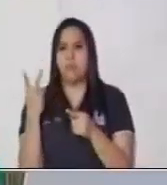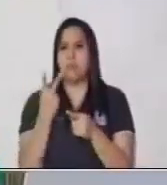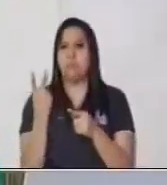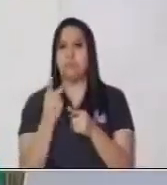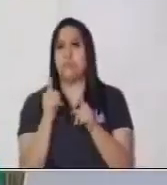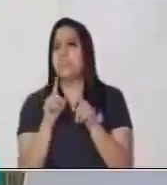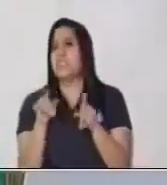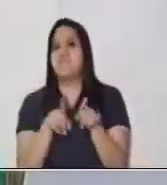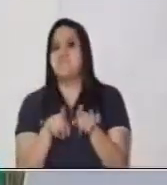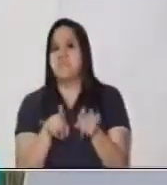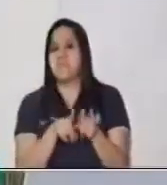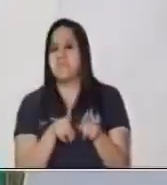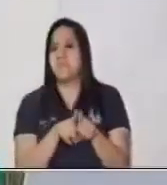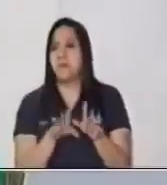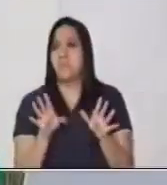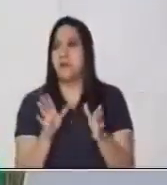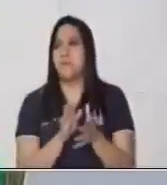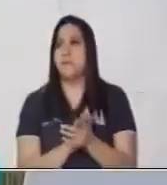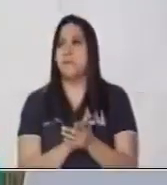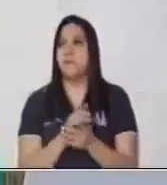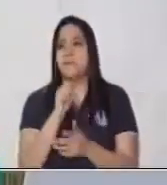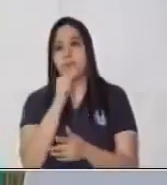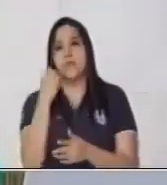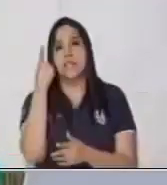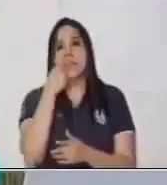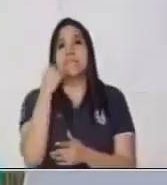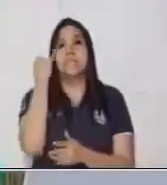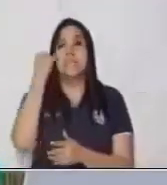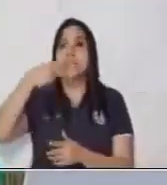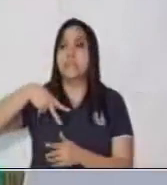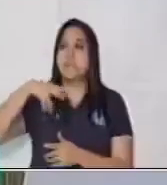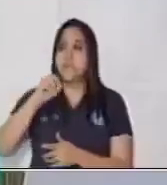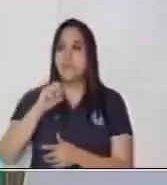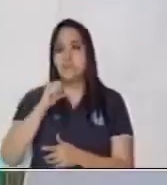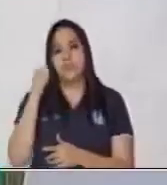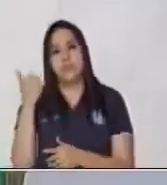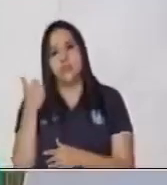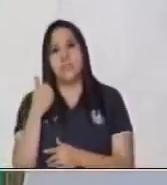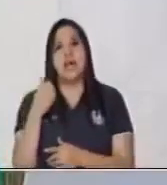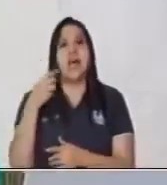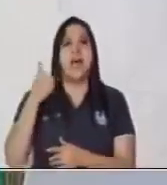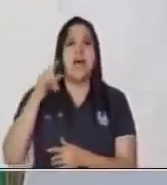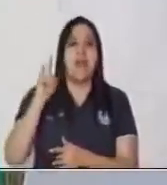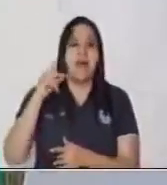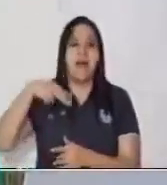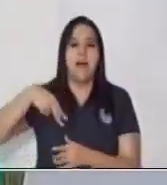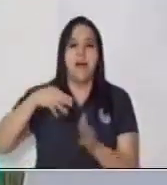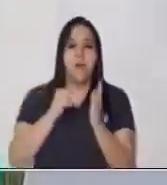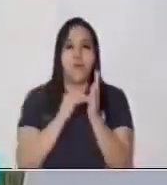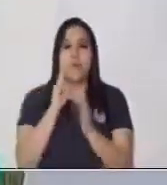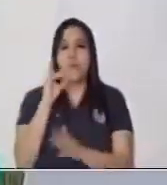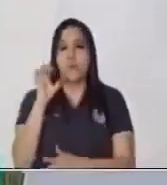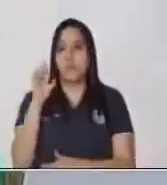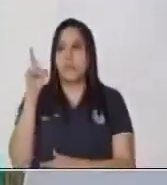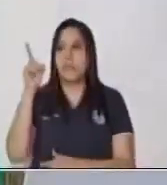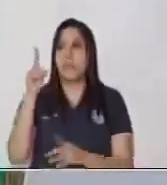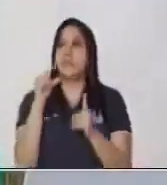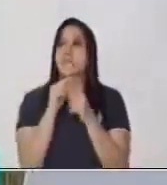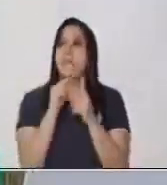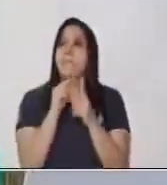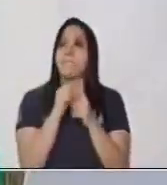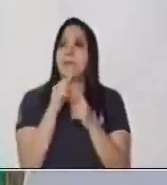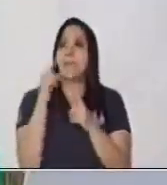también sin embargo, es lo mismo, ¿ok? Sino y aunque. Entonces aquí tenemos las